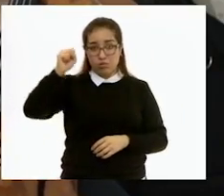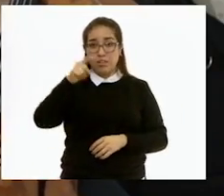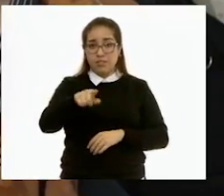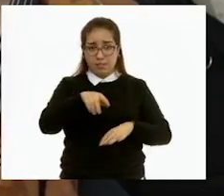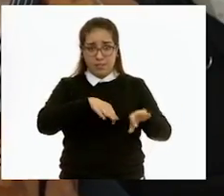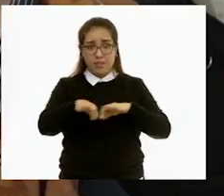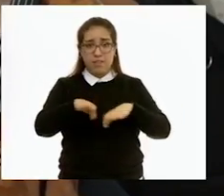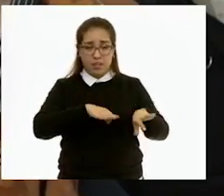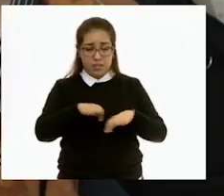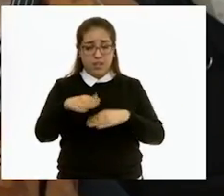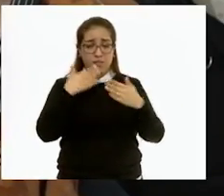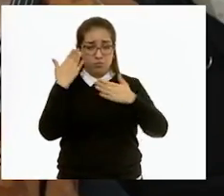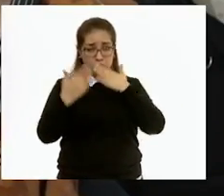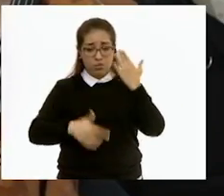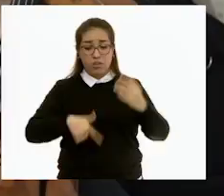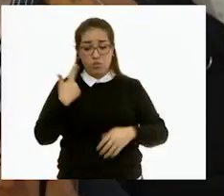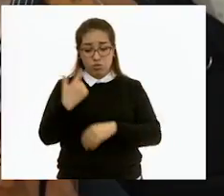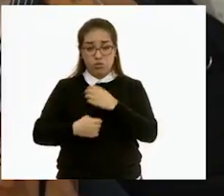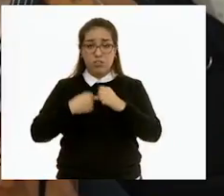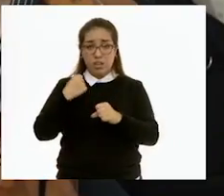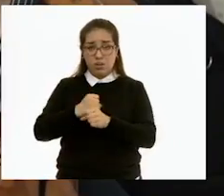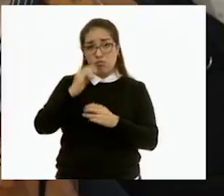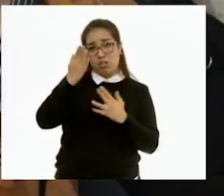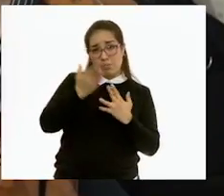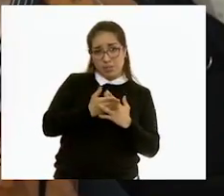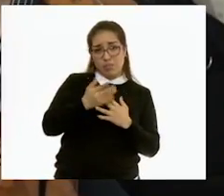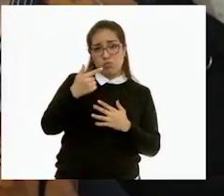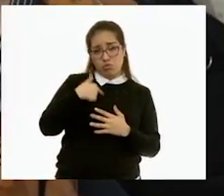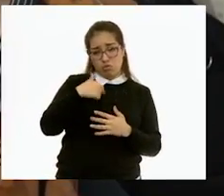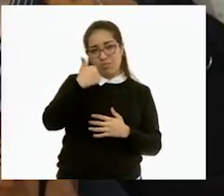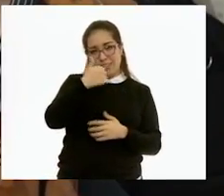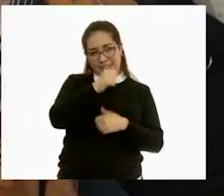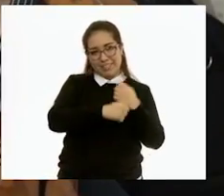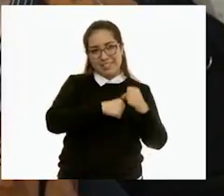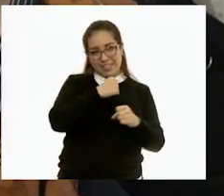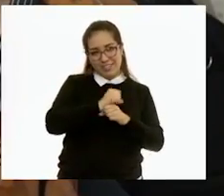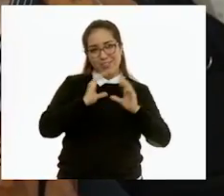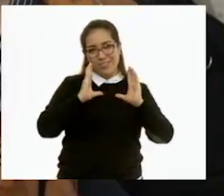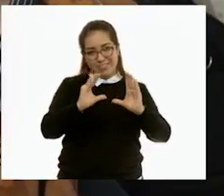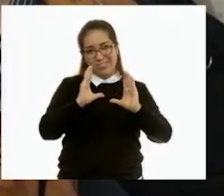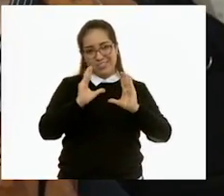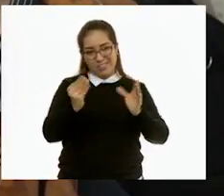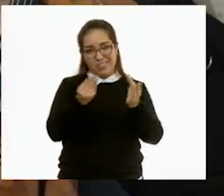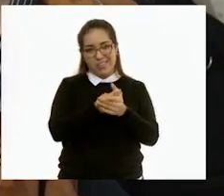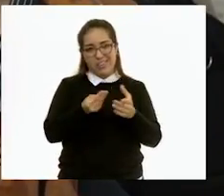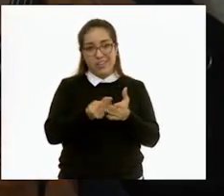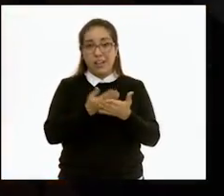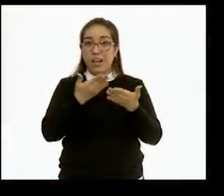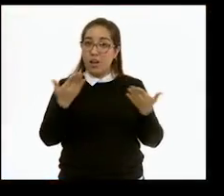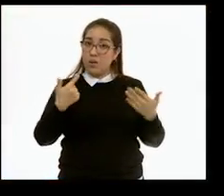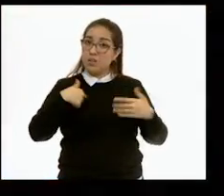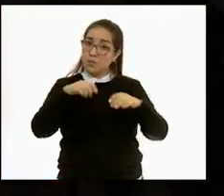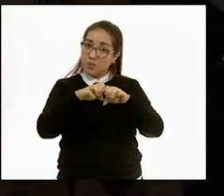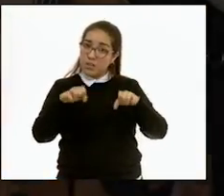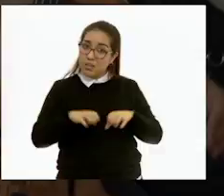12 años. La mitad de estos 12 años di clases y ahora formo parte del equipo de ONEM.